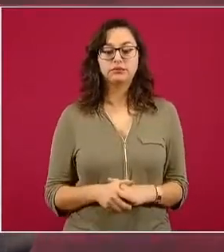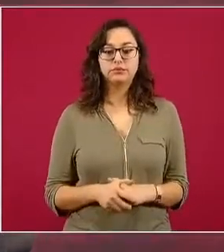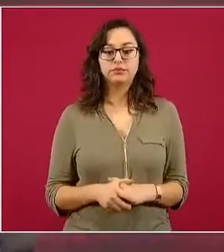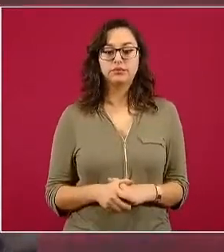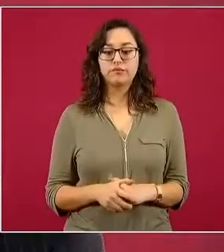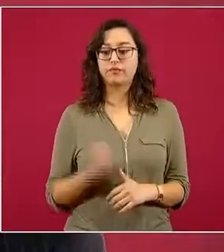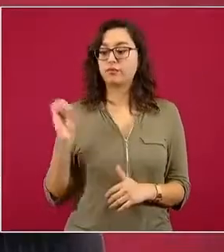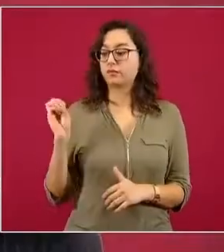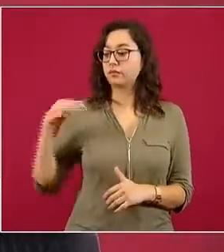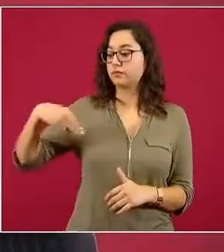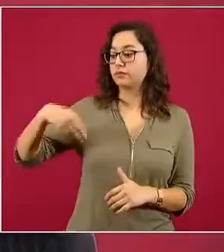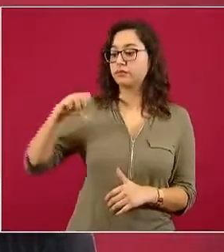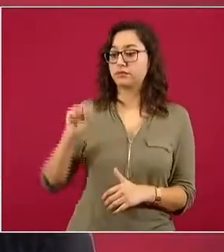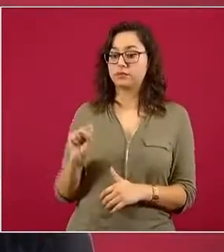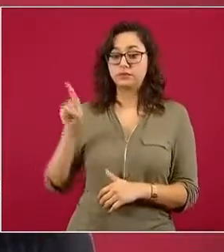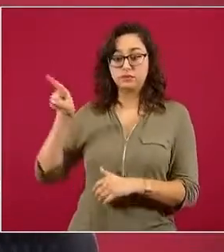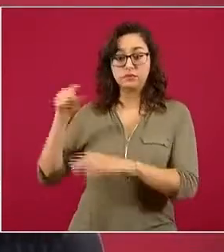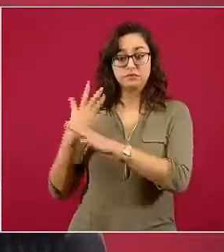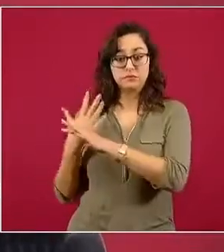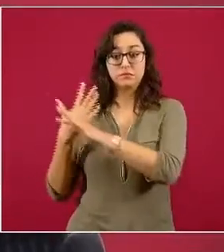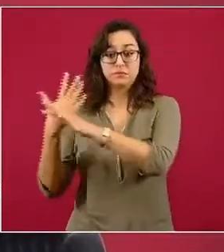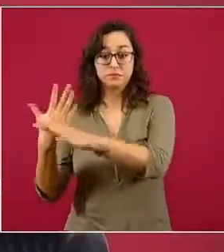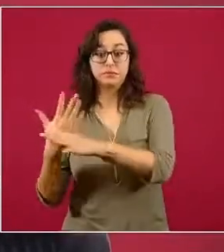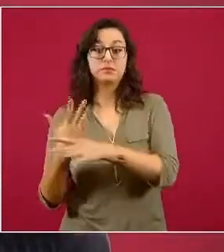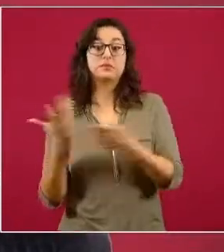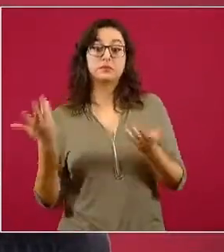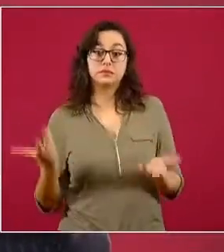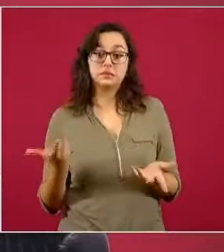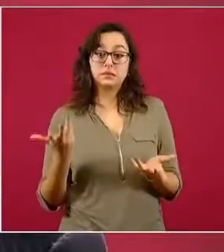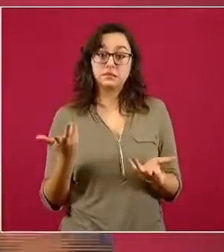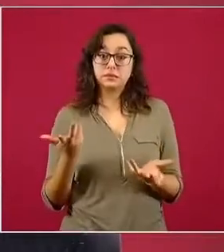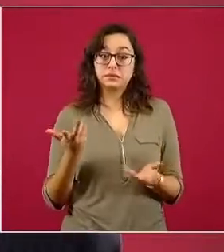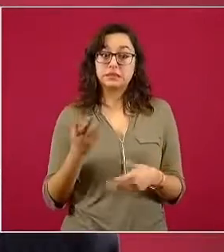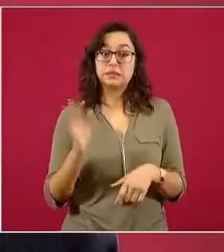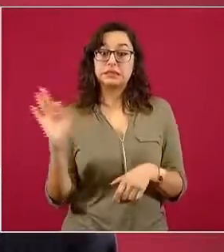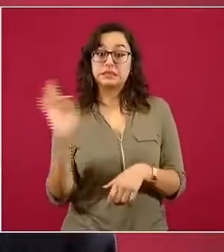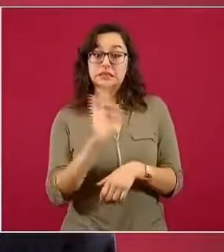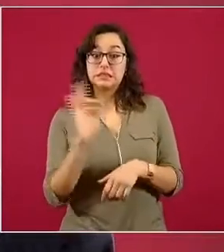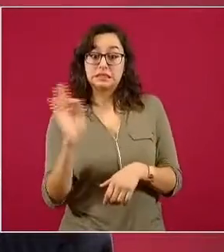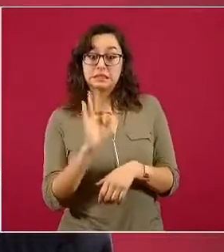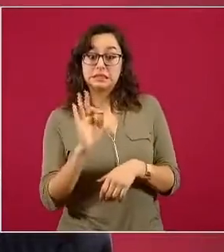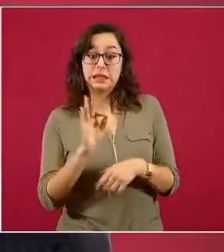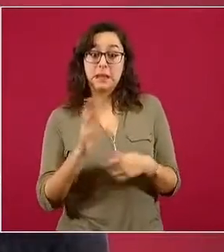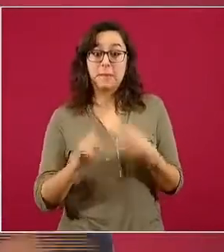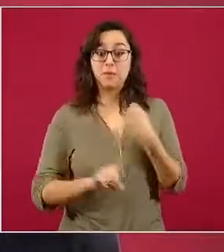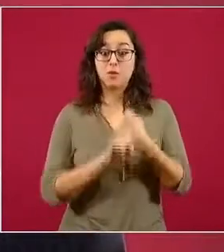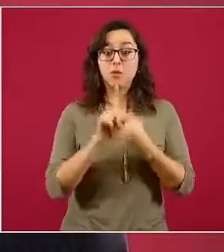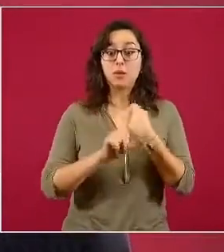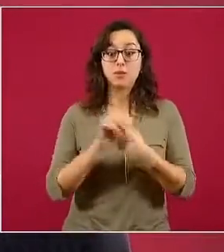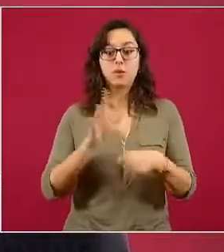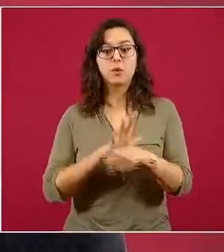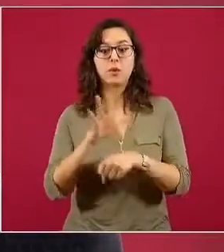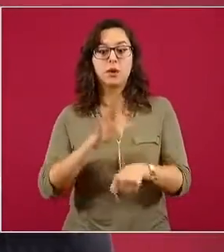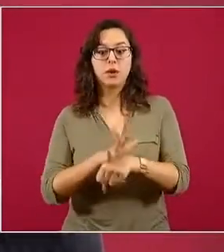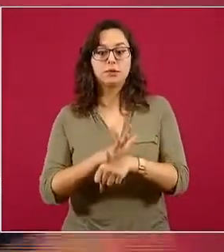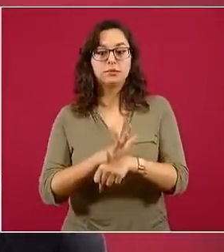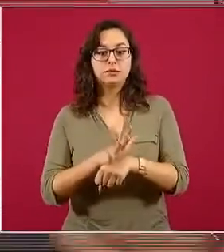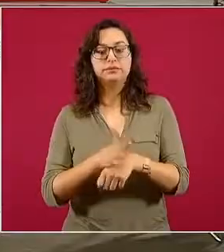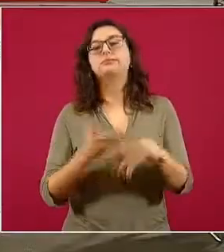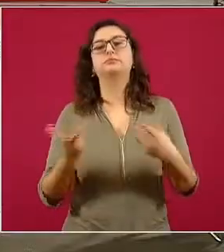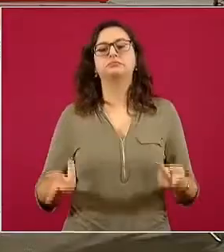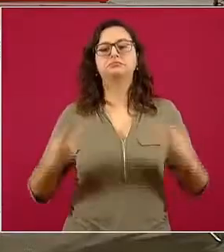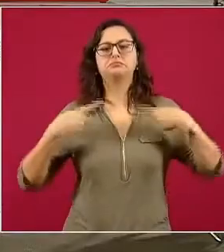propia Organización Mundial de la Salud ha alertado respecto a esta reacción, llegaron las vacunas, olvidémonos de todo,